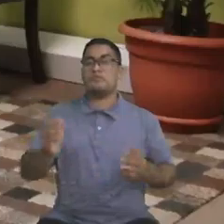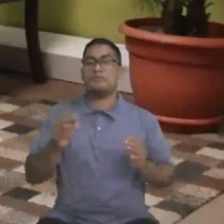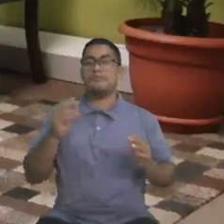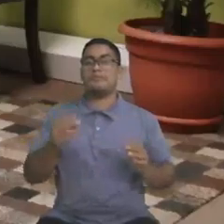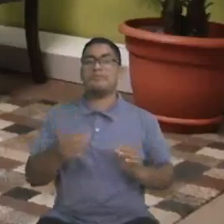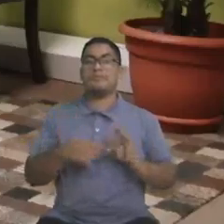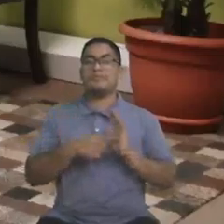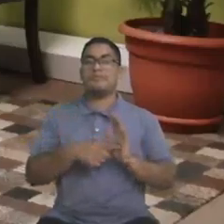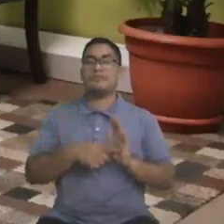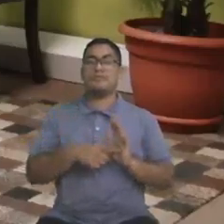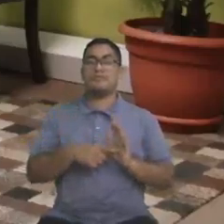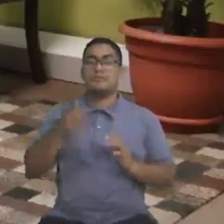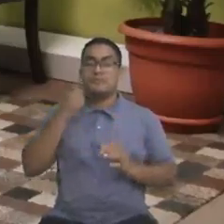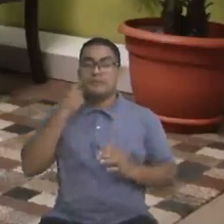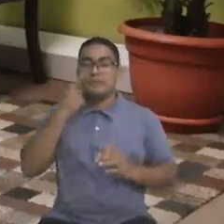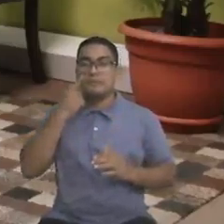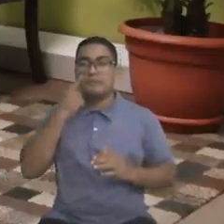de 3 años?